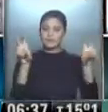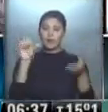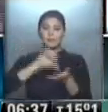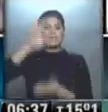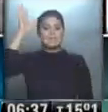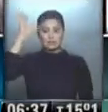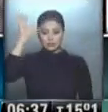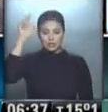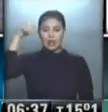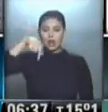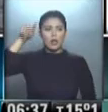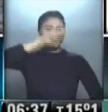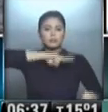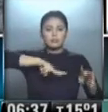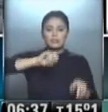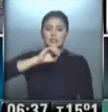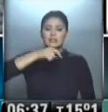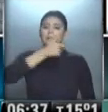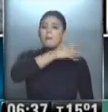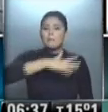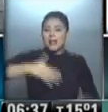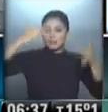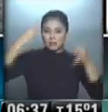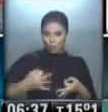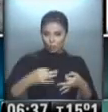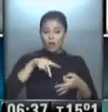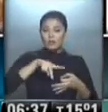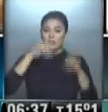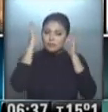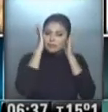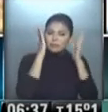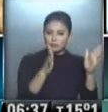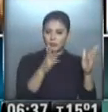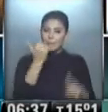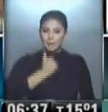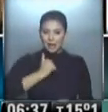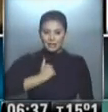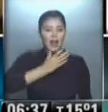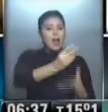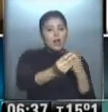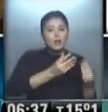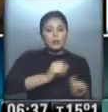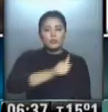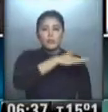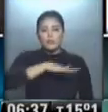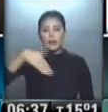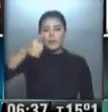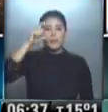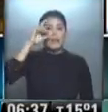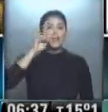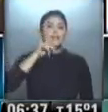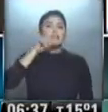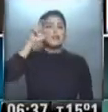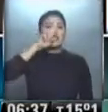Italia despliega la operación Mar Seguro. Se trata de una misión militar de carácter humanitario en el Mediterráneo para contener